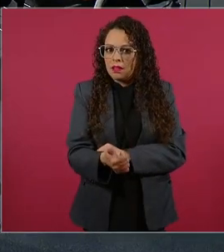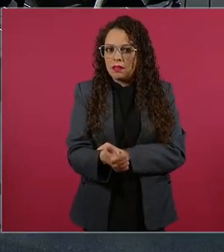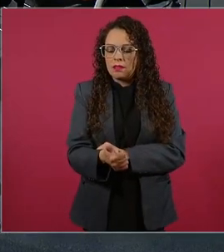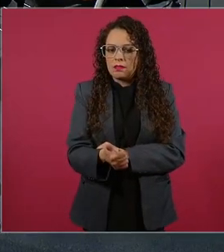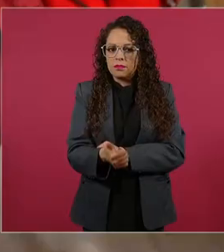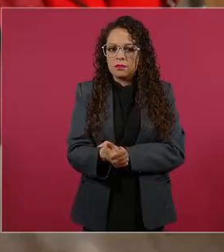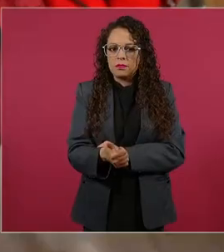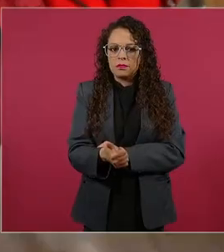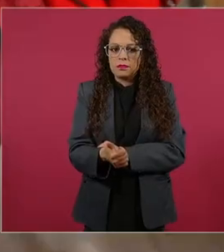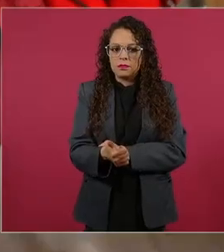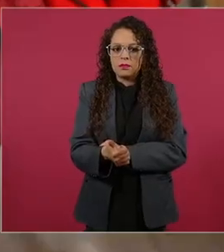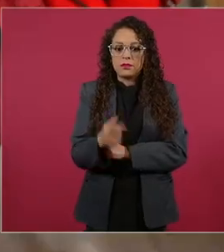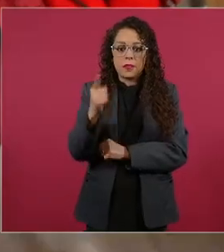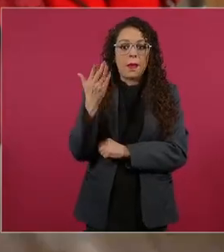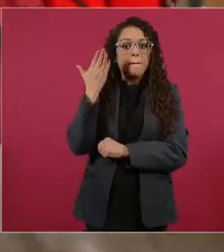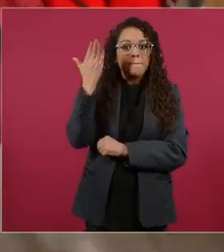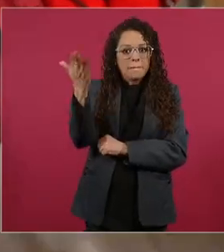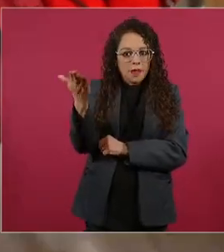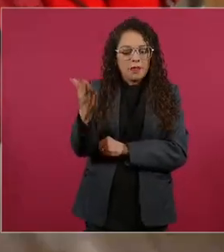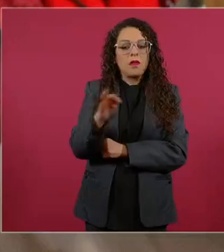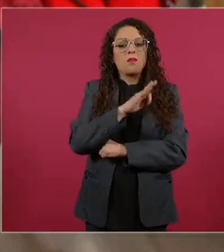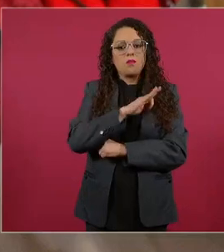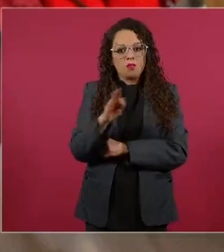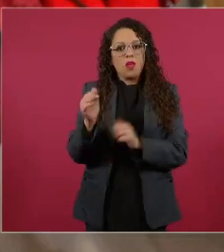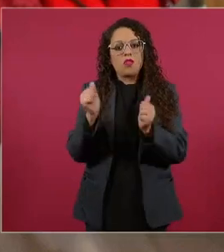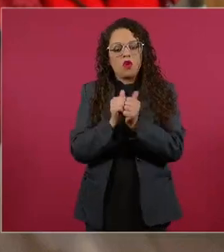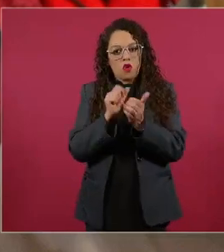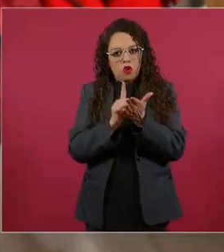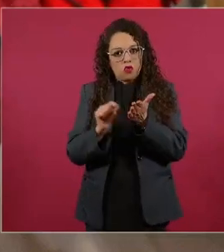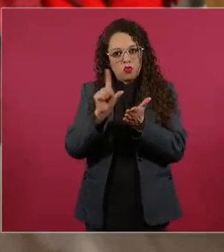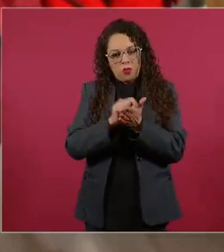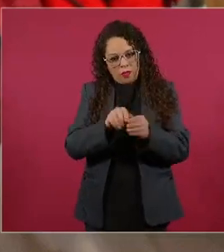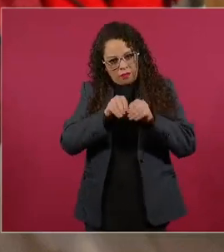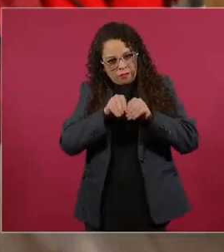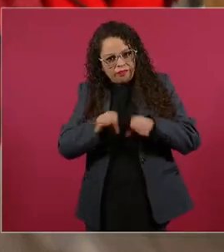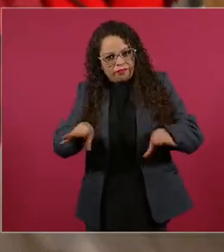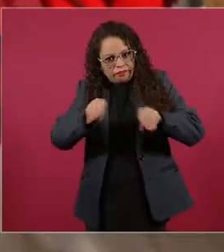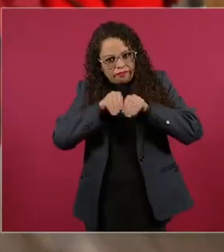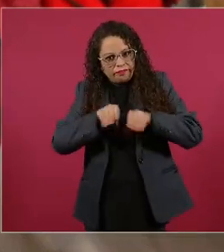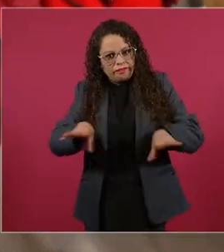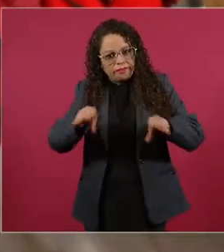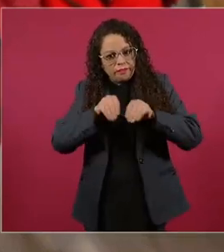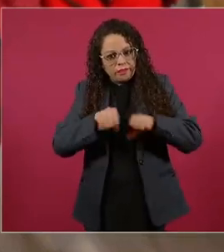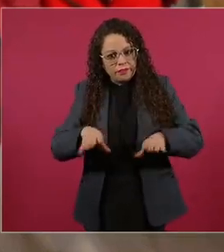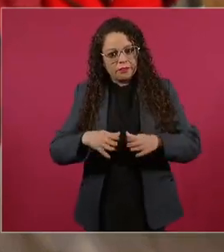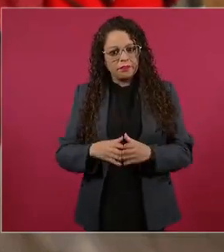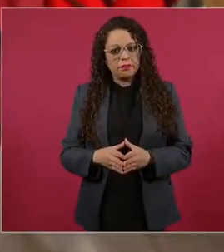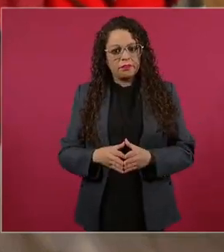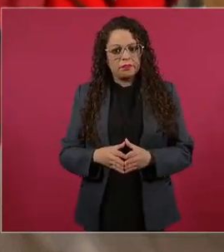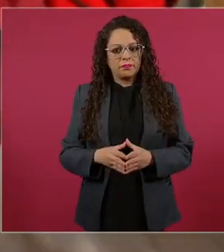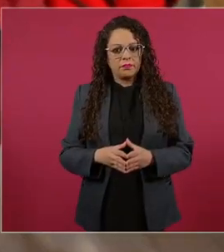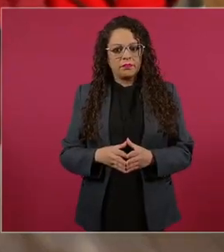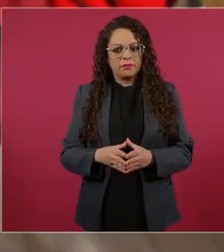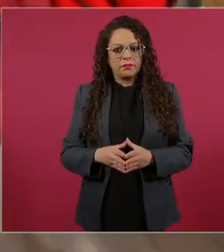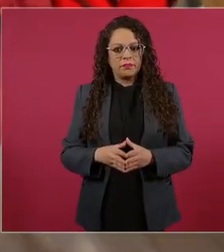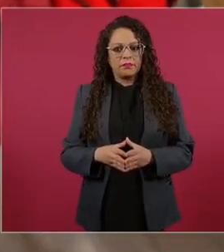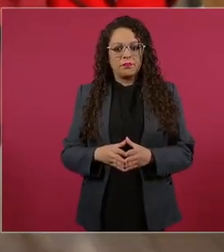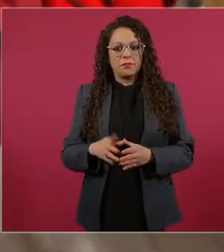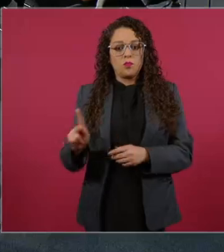a través de Twitter, que fuera, lo dijo textual aquí en su cuenta de Twitter, es la voz del pueblo en redes